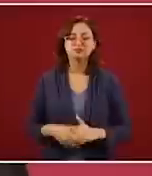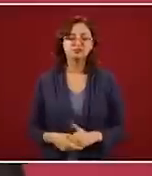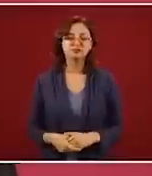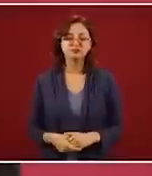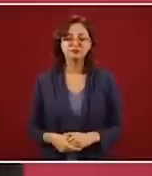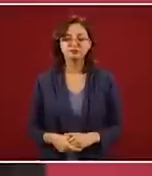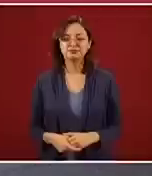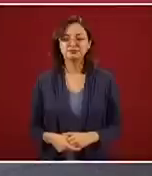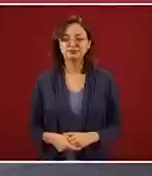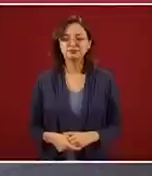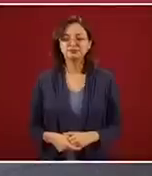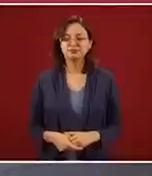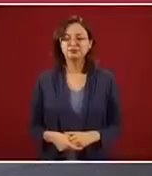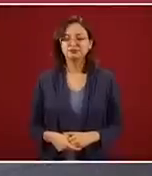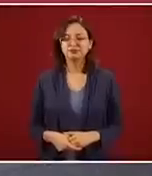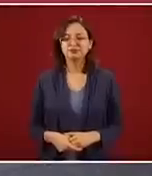Si son 100